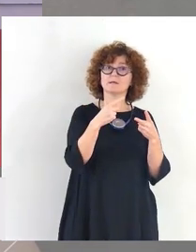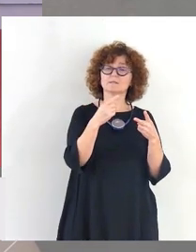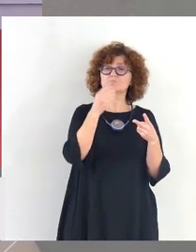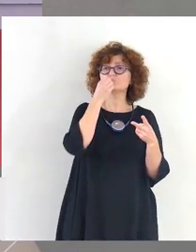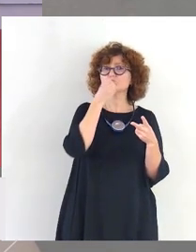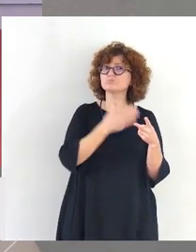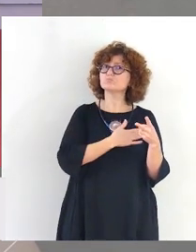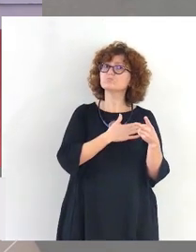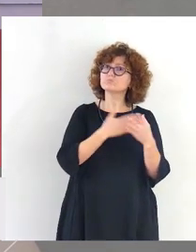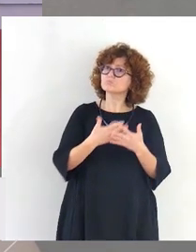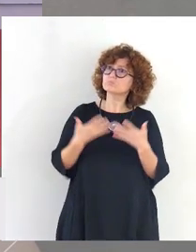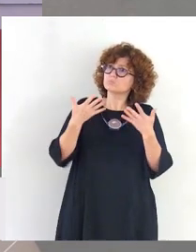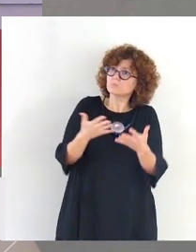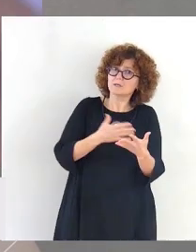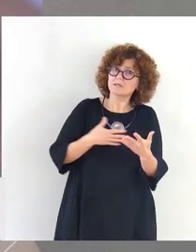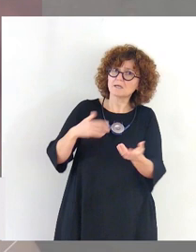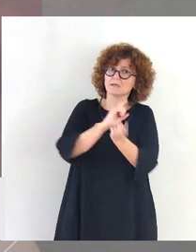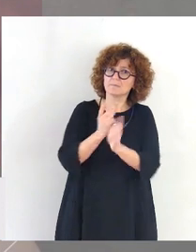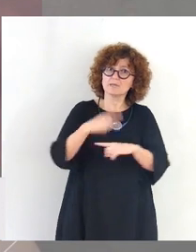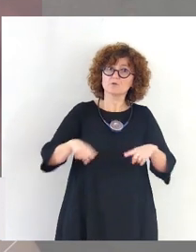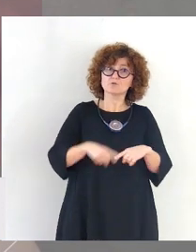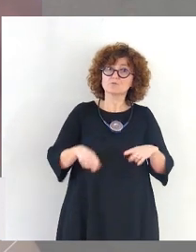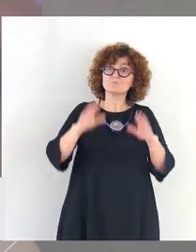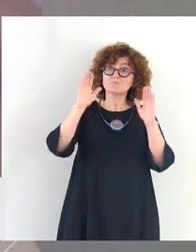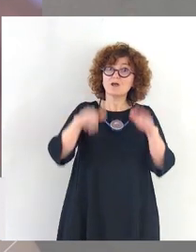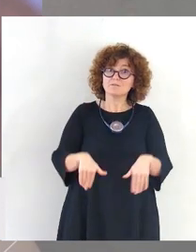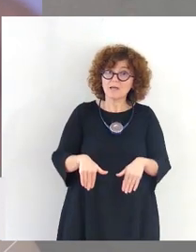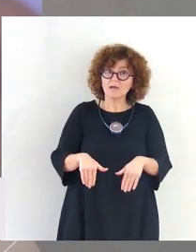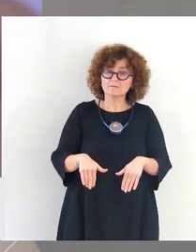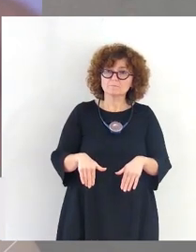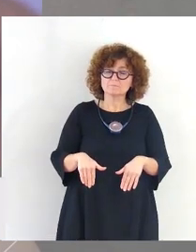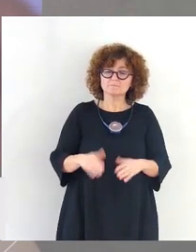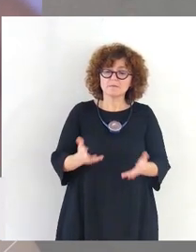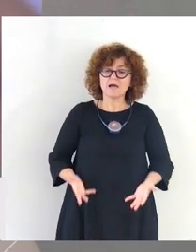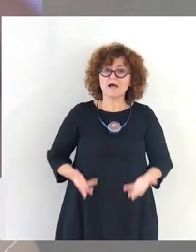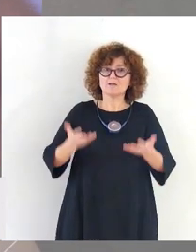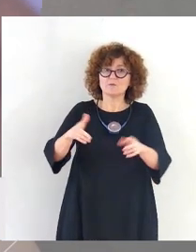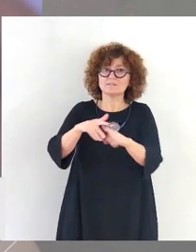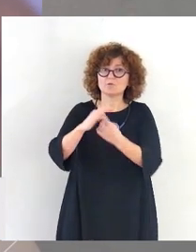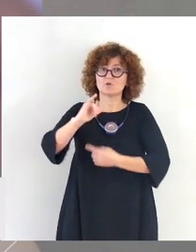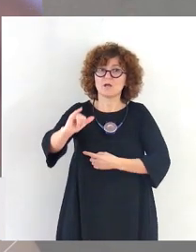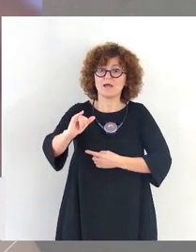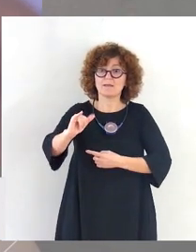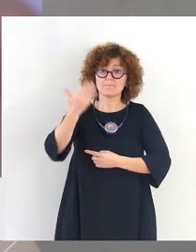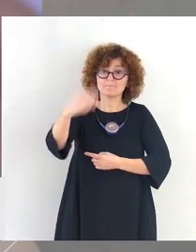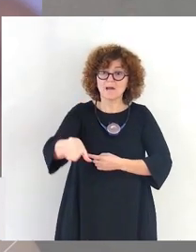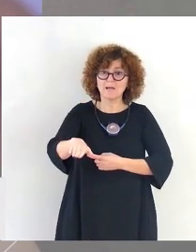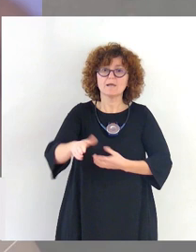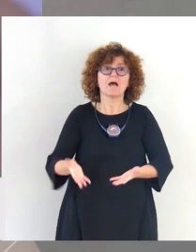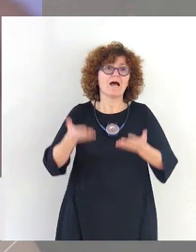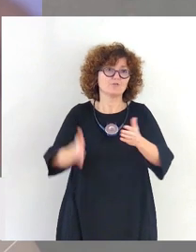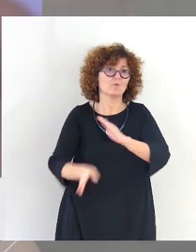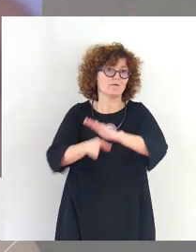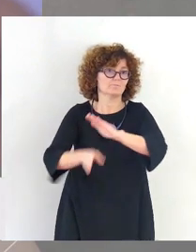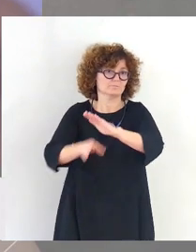voluntad pero que en último término seguían consolidando las situaciones que estaba de manera que necesitábamos y yo creo que